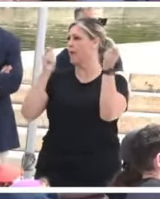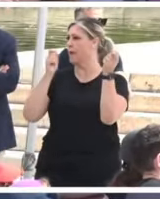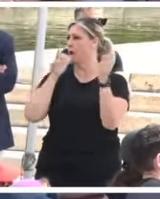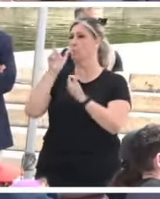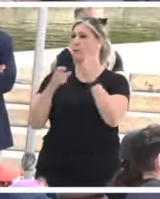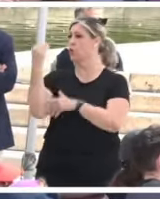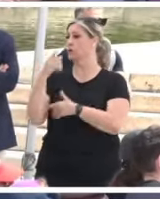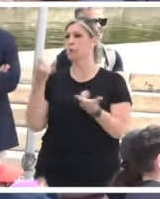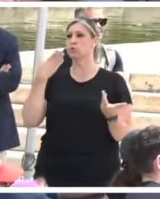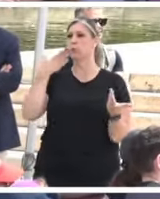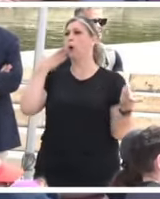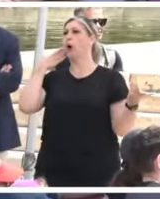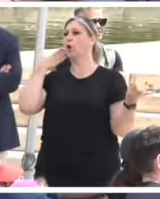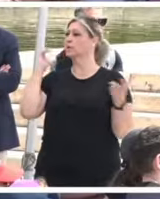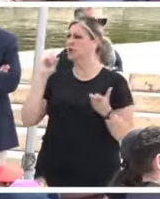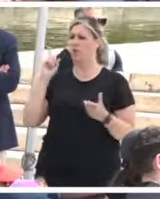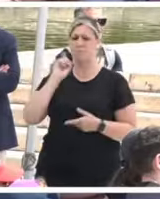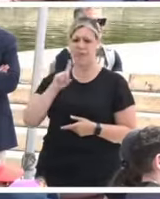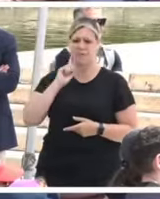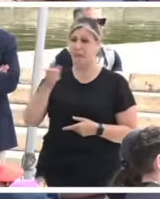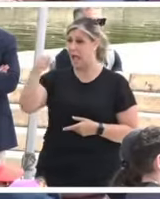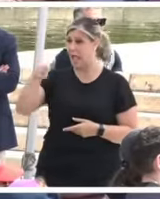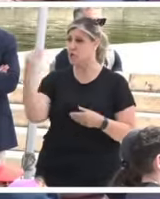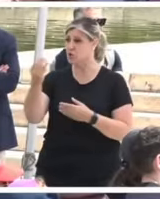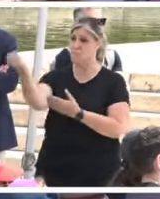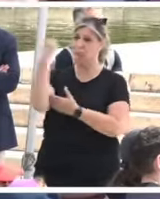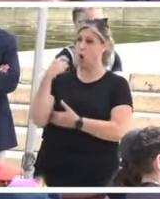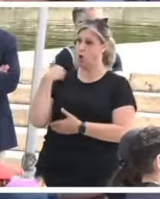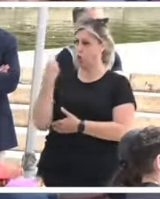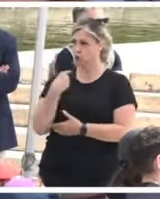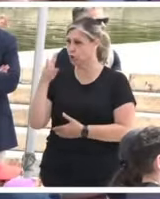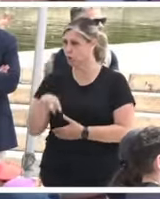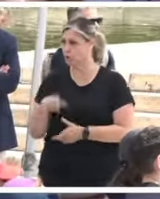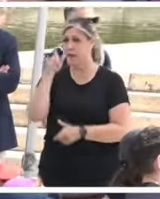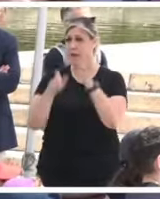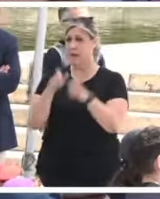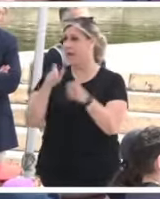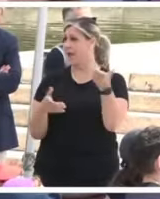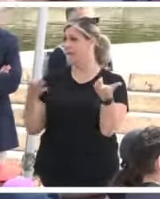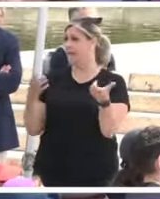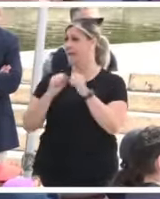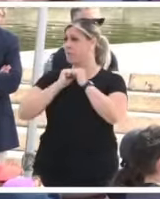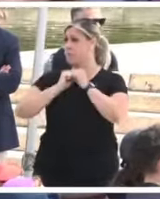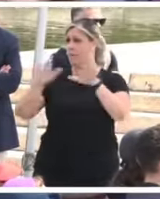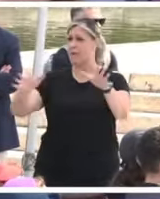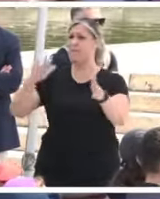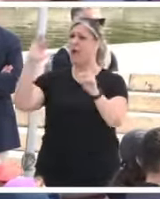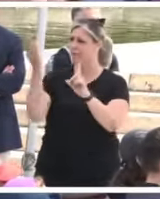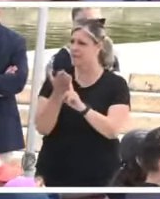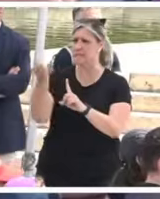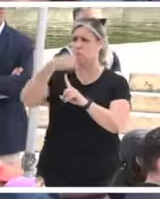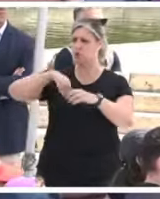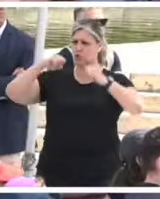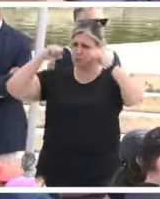vienen perdidos. Es falso. Son mejores que nosotras y nosotros. Son gente que ha padecido una pandemia, que los hemos